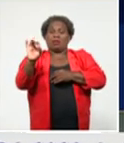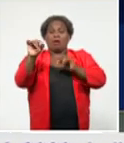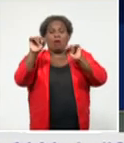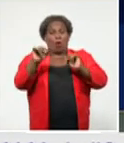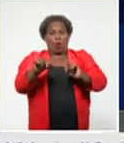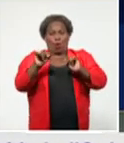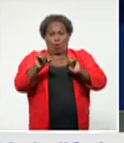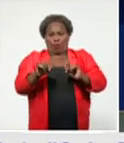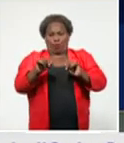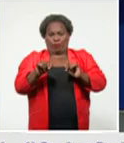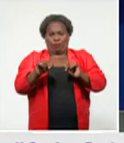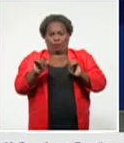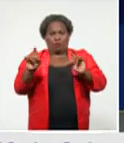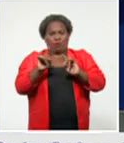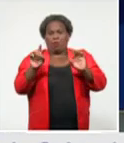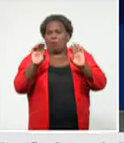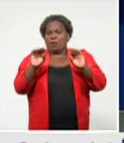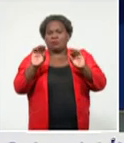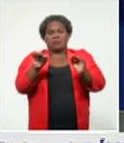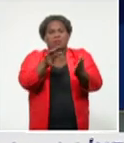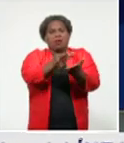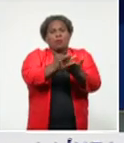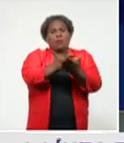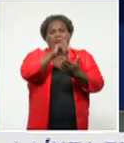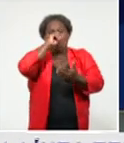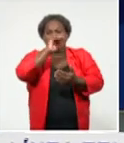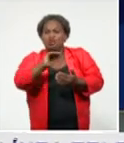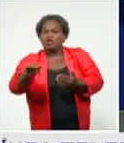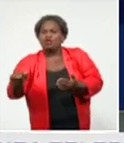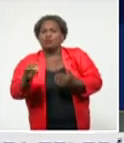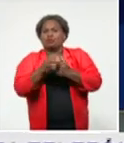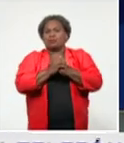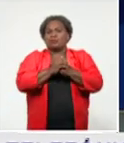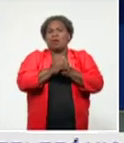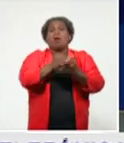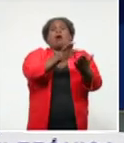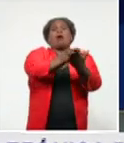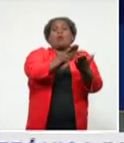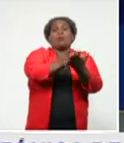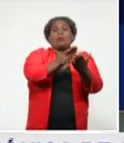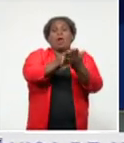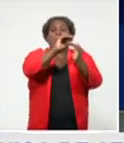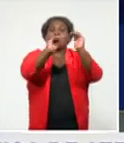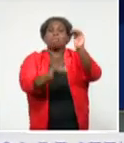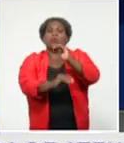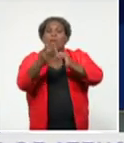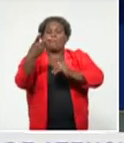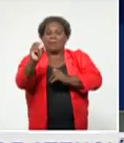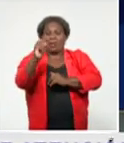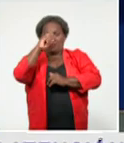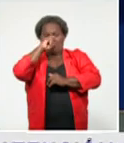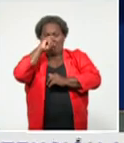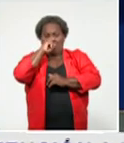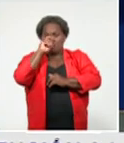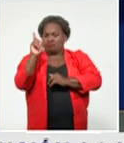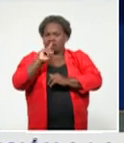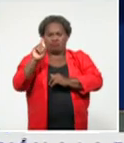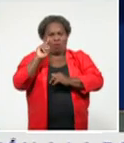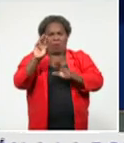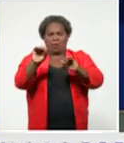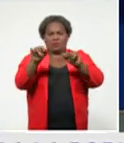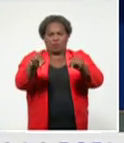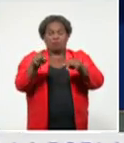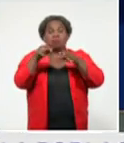decir cuál es el acumulado de niños, cuál es el acumulado de menores de 20 años, porque estamos haciendo una